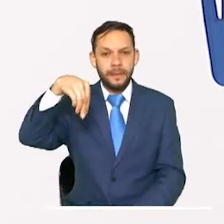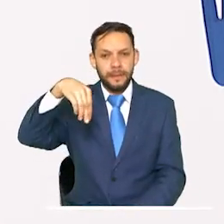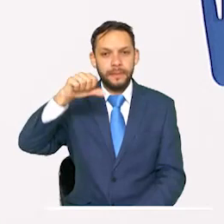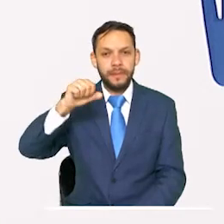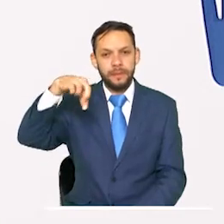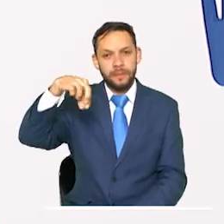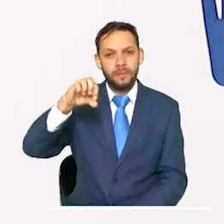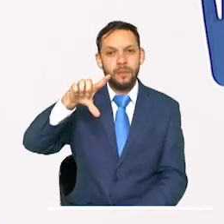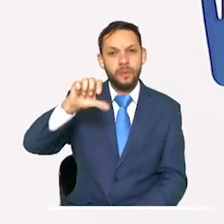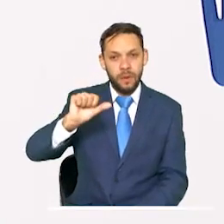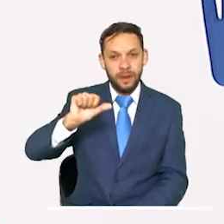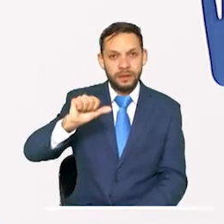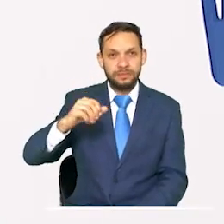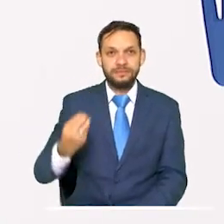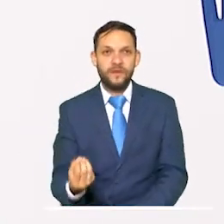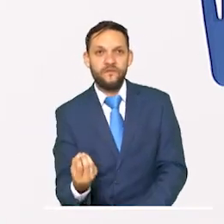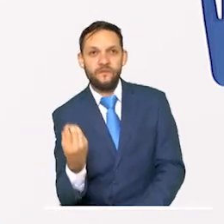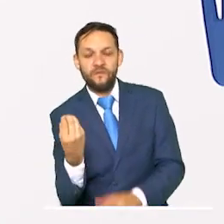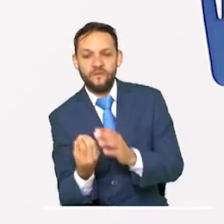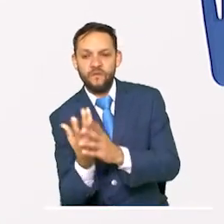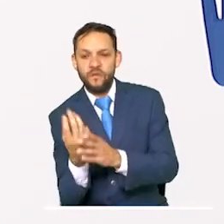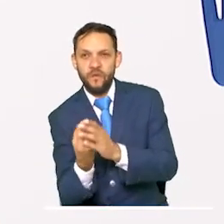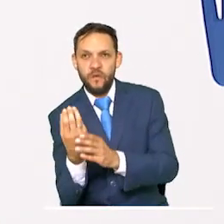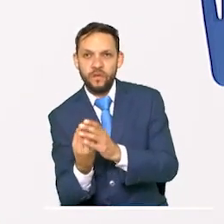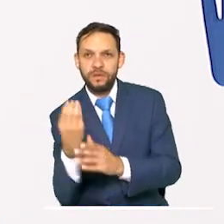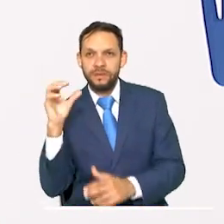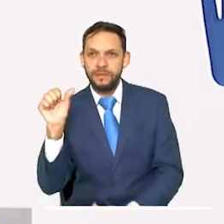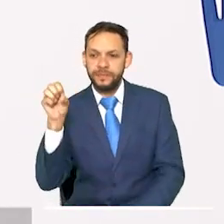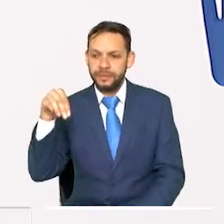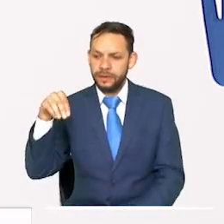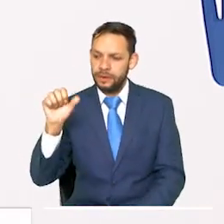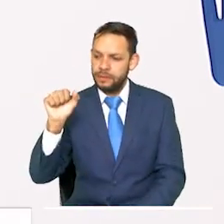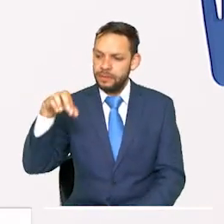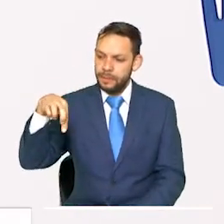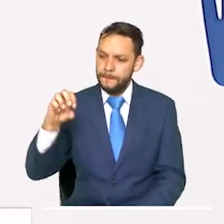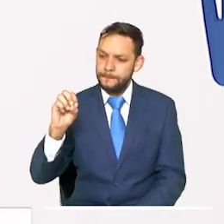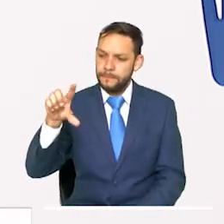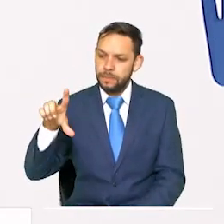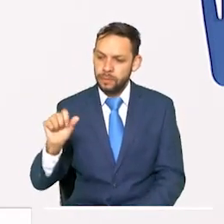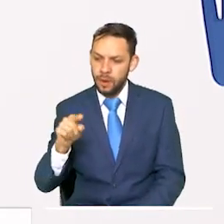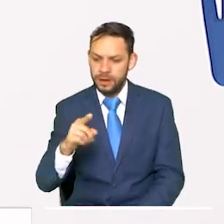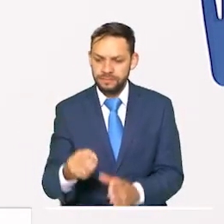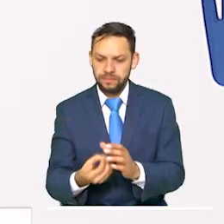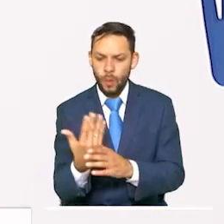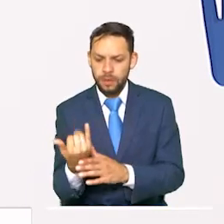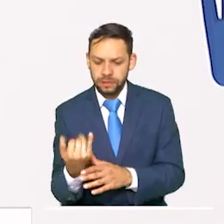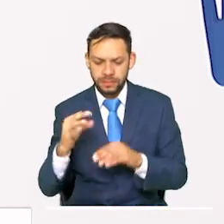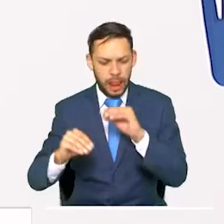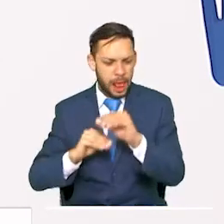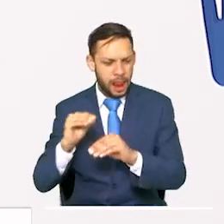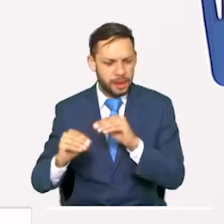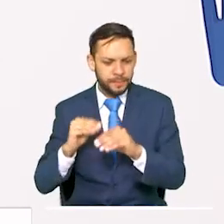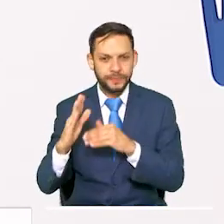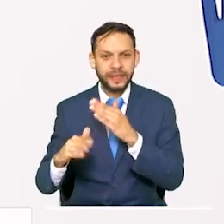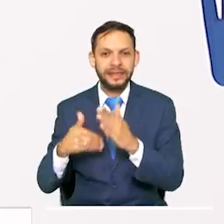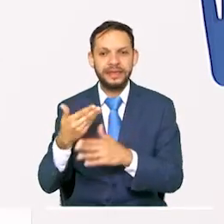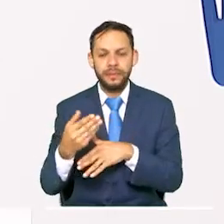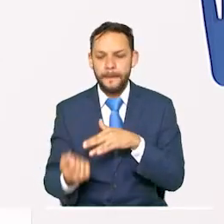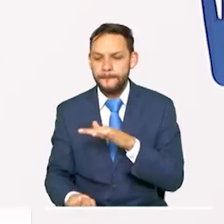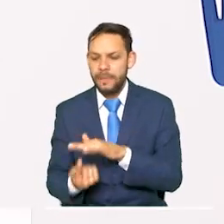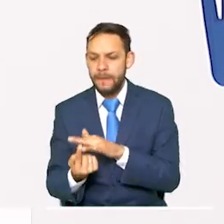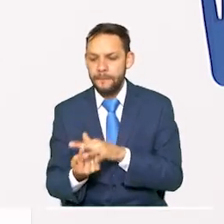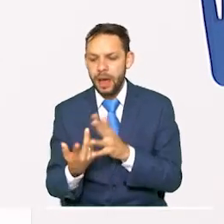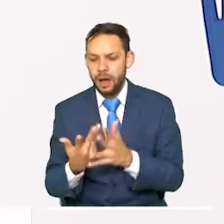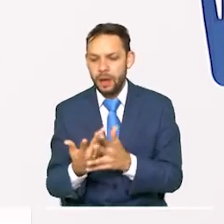En muchos países empiezan a estudiar estos alcaloides y después empiezan a aparecer otros